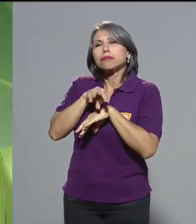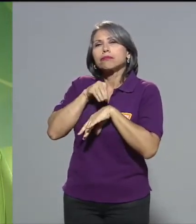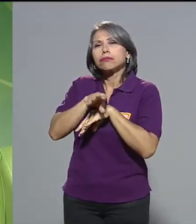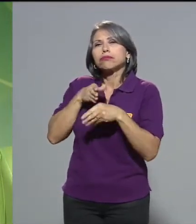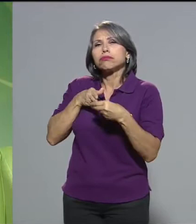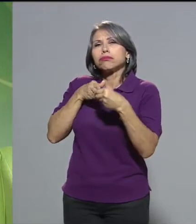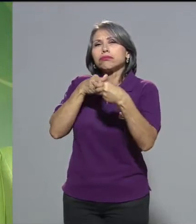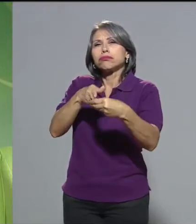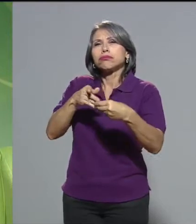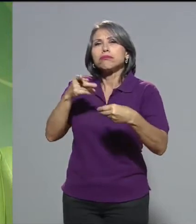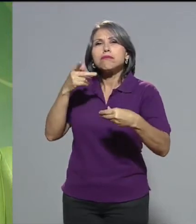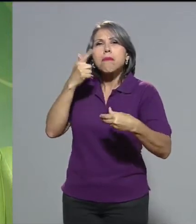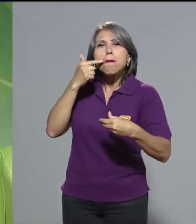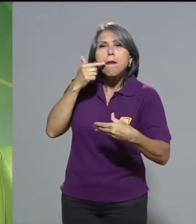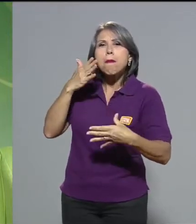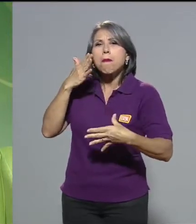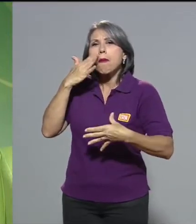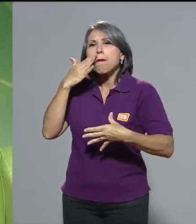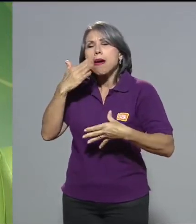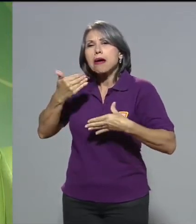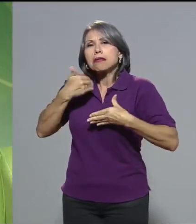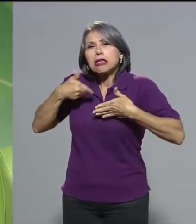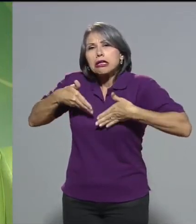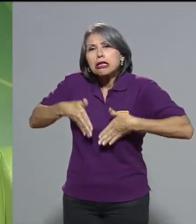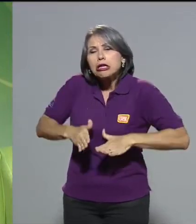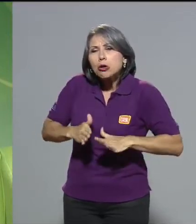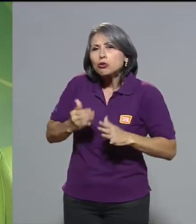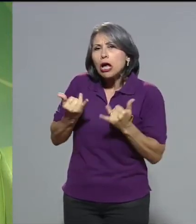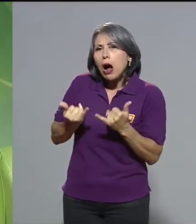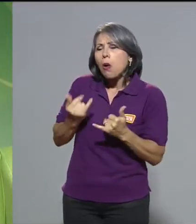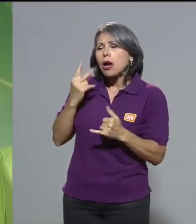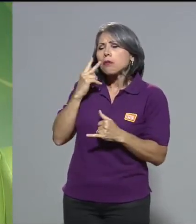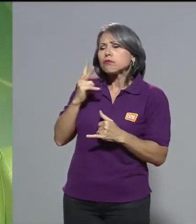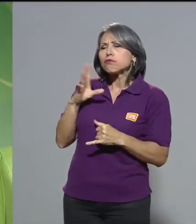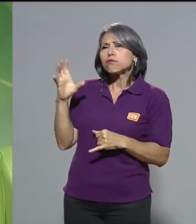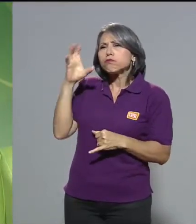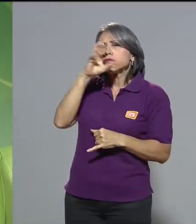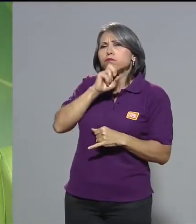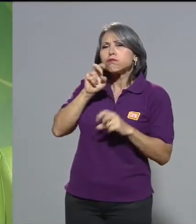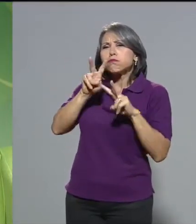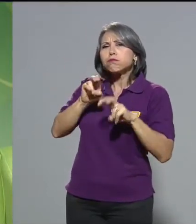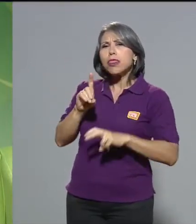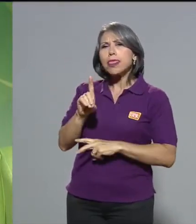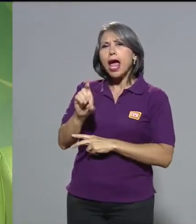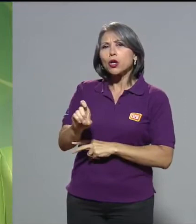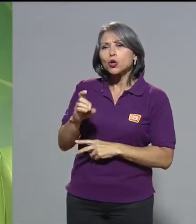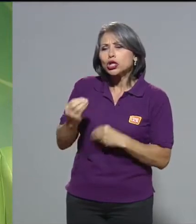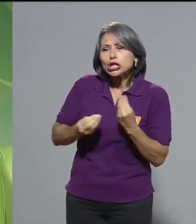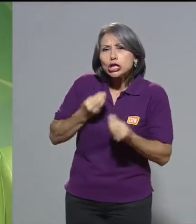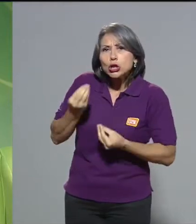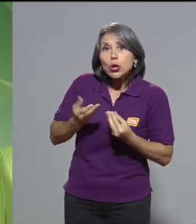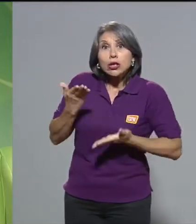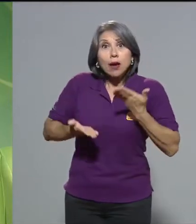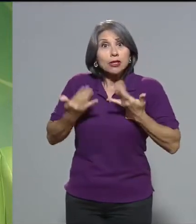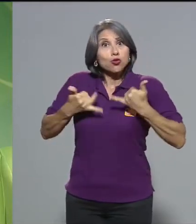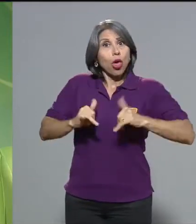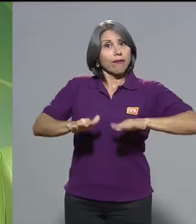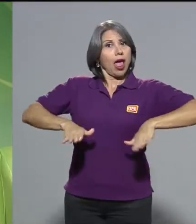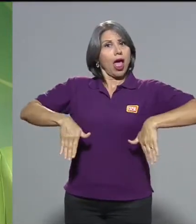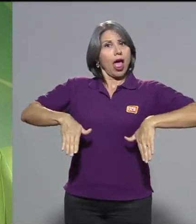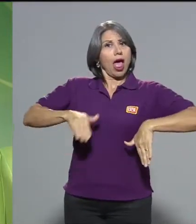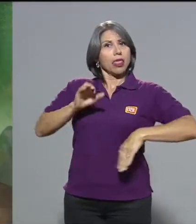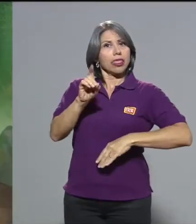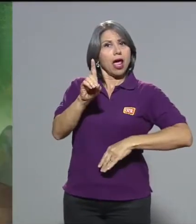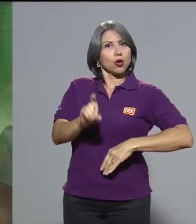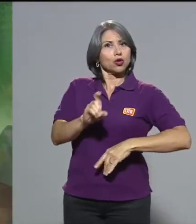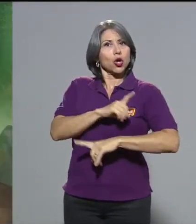de diagnóstico, que tienen niños pequeños, ¿verdad? De repente tienen a sus hijos que no han sido diagnosticados, pero tienen una condición del espectro